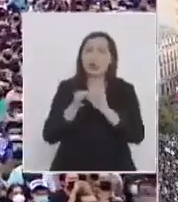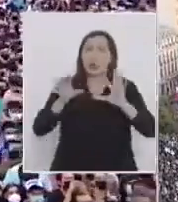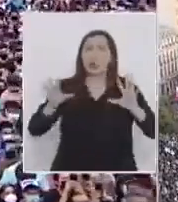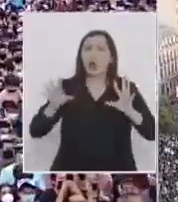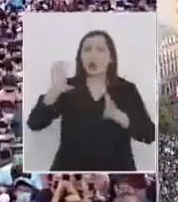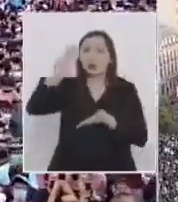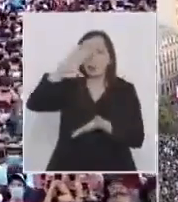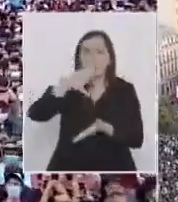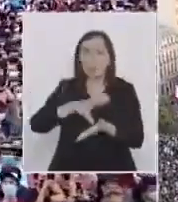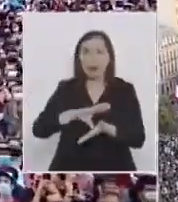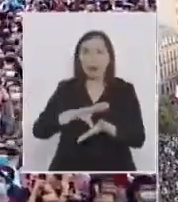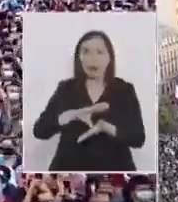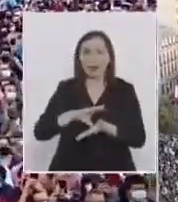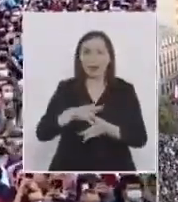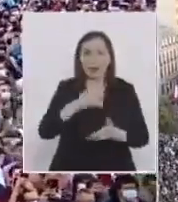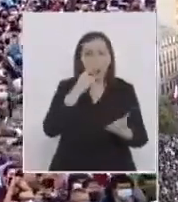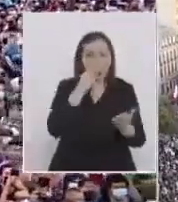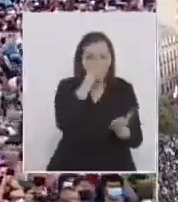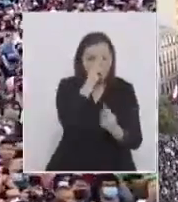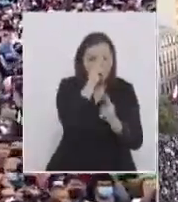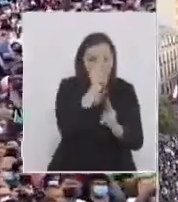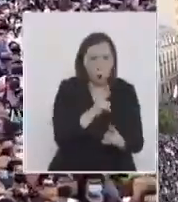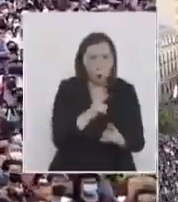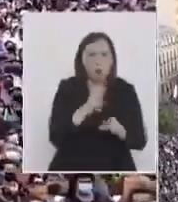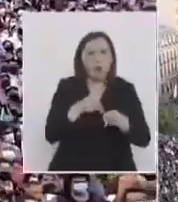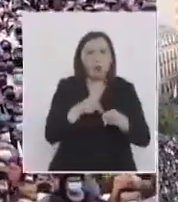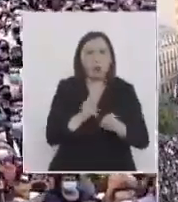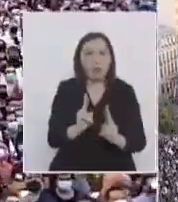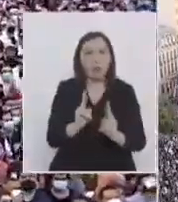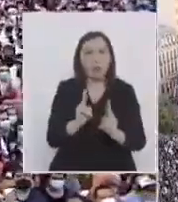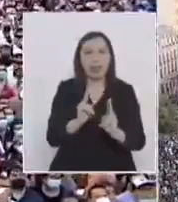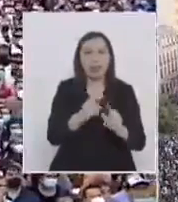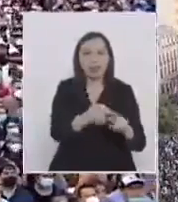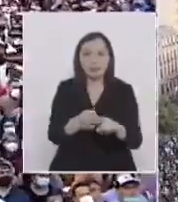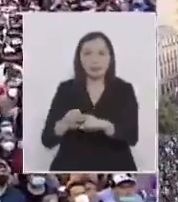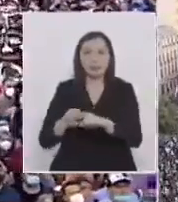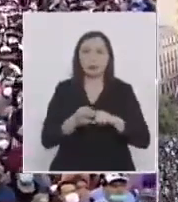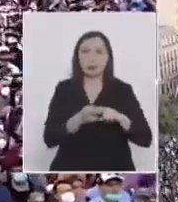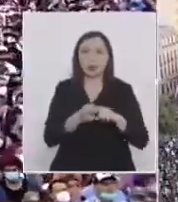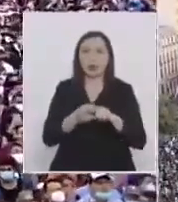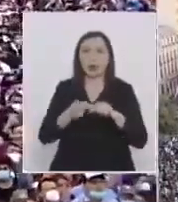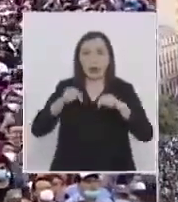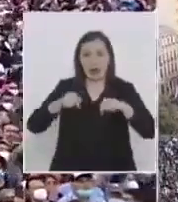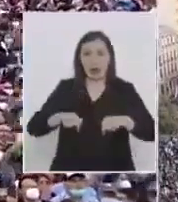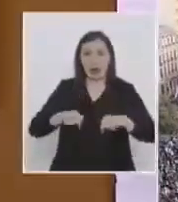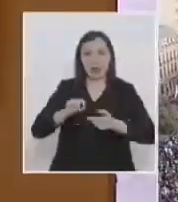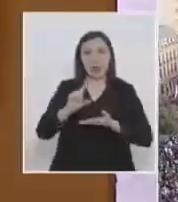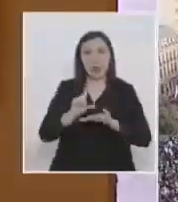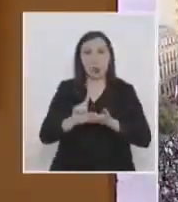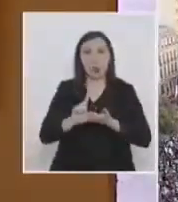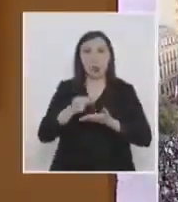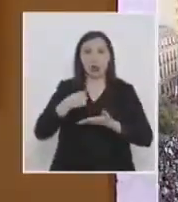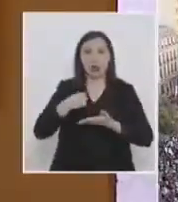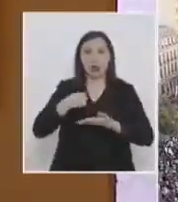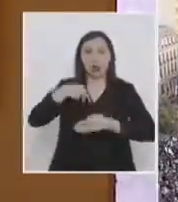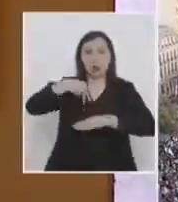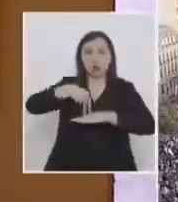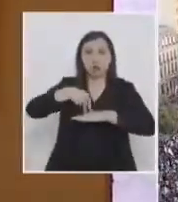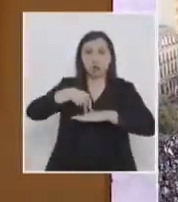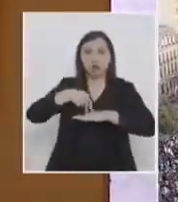del país, el reconocimiento de los derechos sociales. Por aquí, en este lugar desde donde hoy les